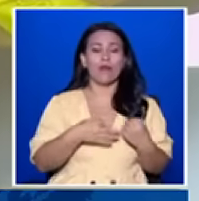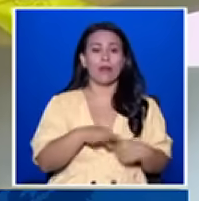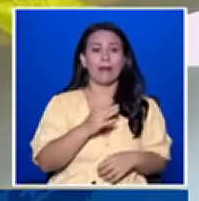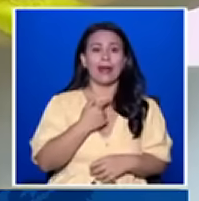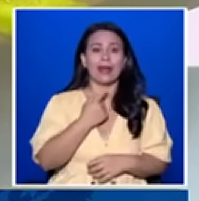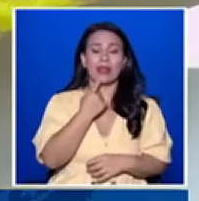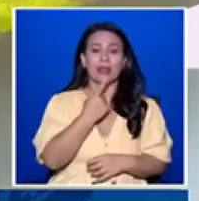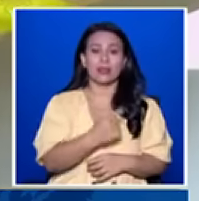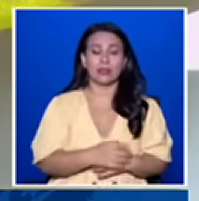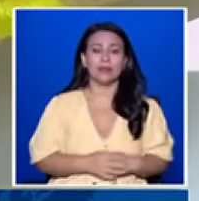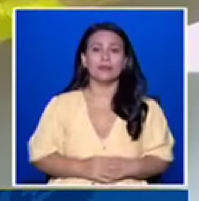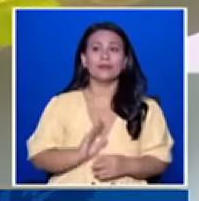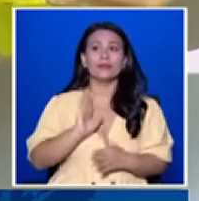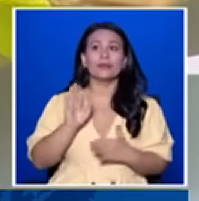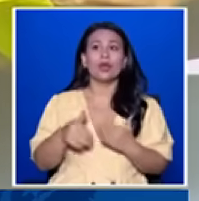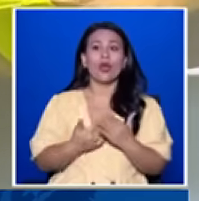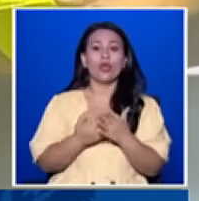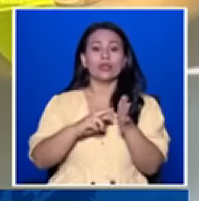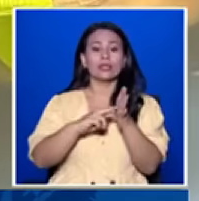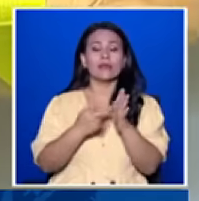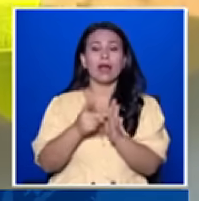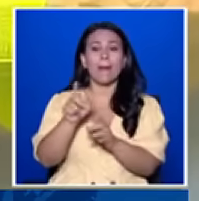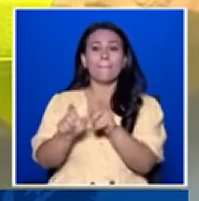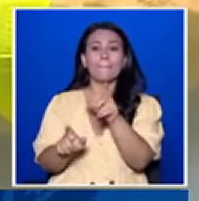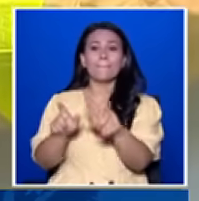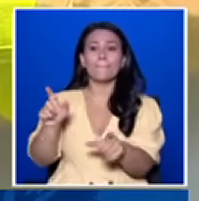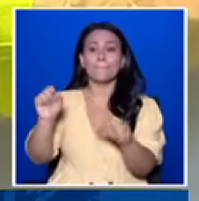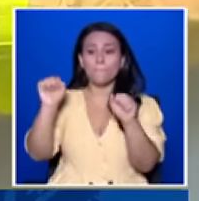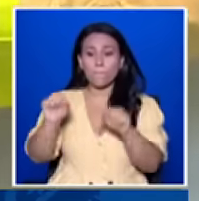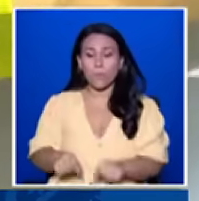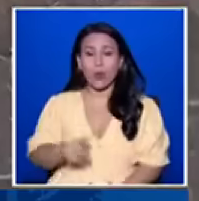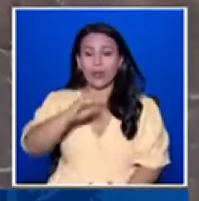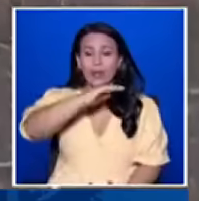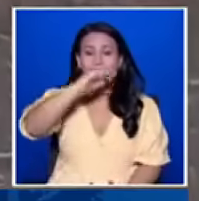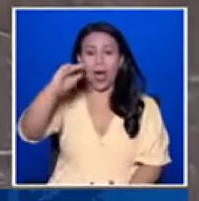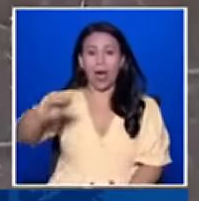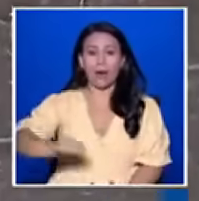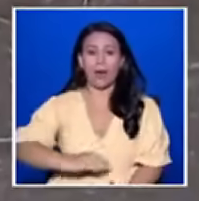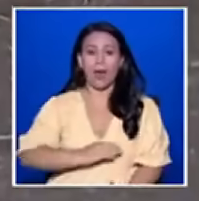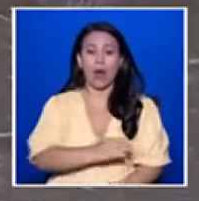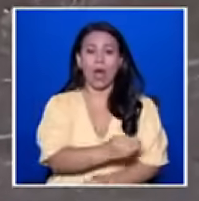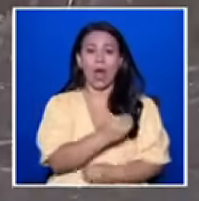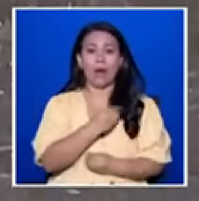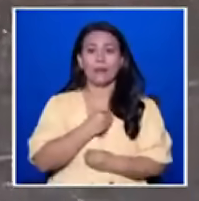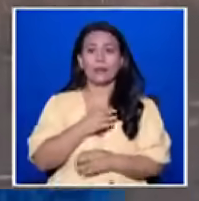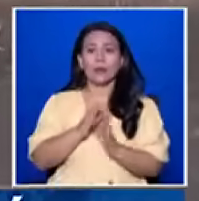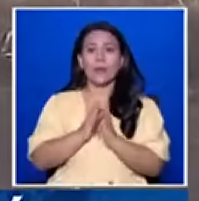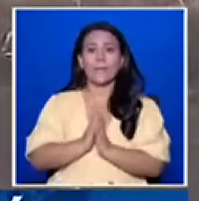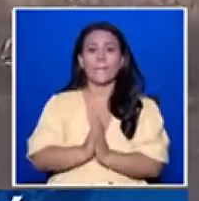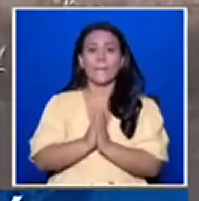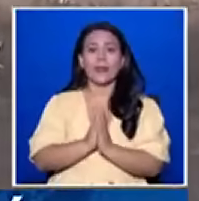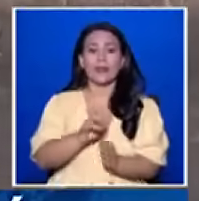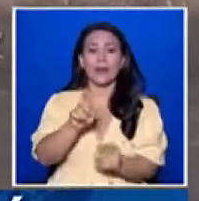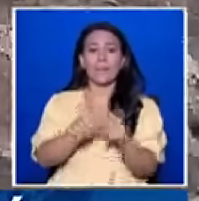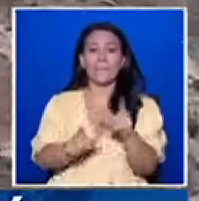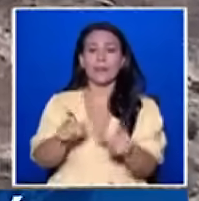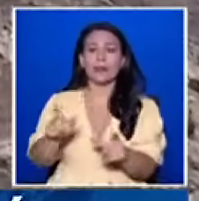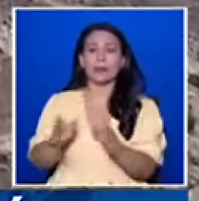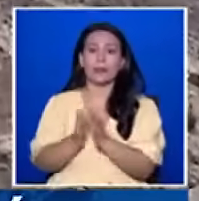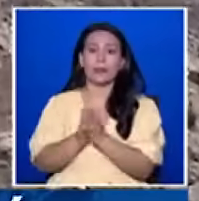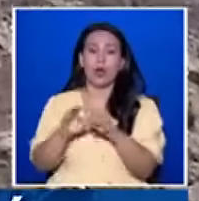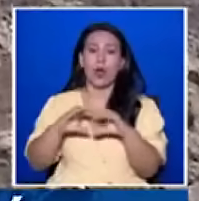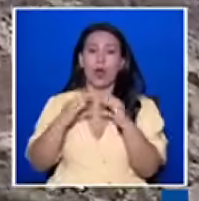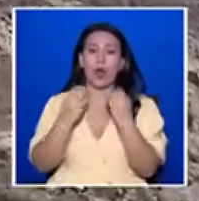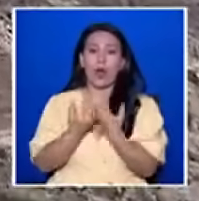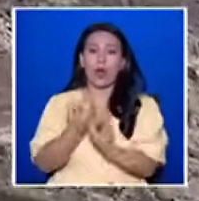decirlo, porque significa que nuestro personal tiene que estar en la parte baja. El comandante hizo varios pedidos a la plenaria del COE,